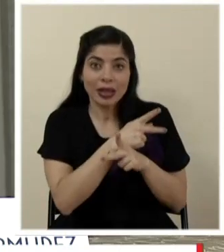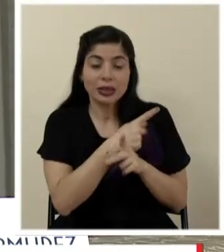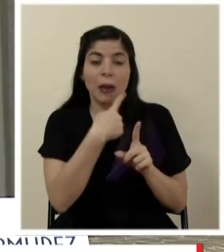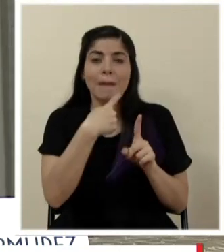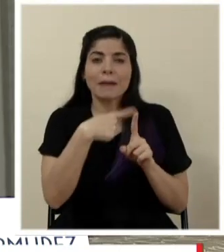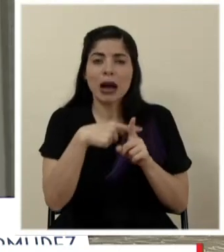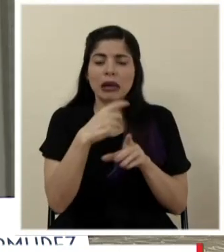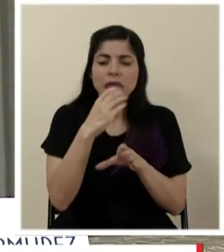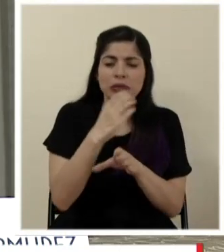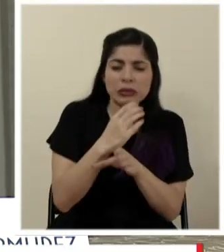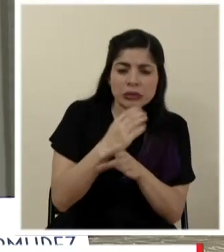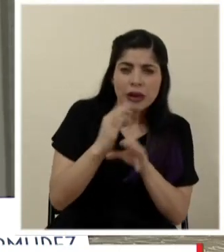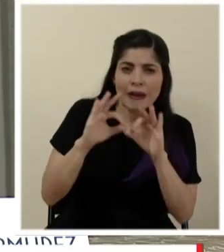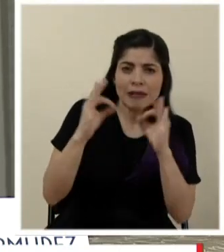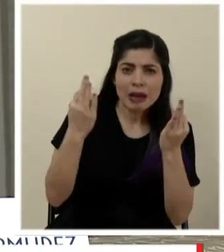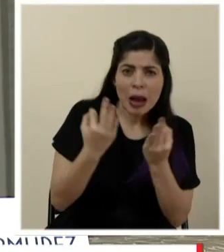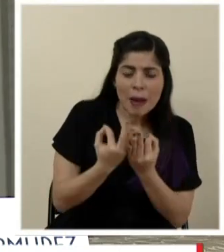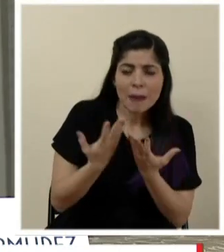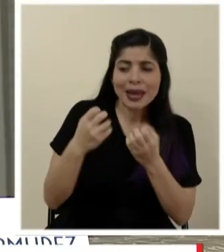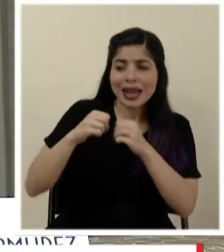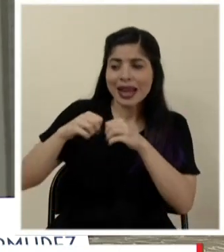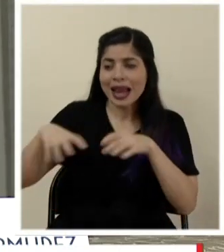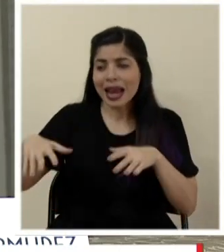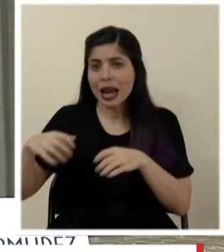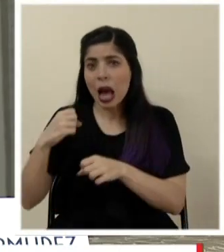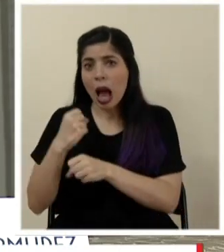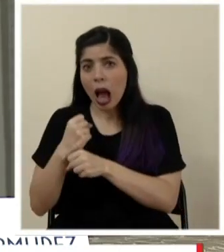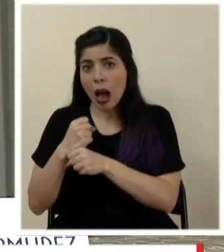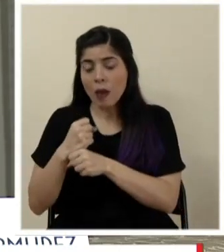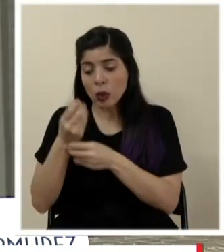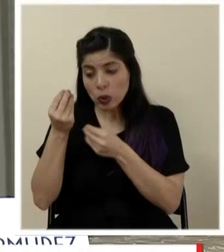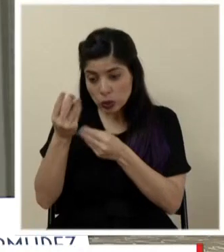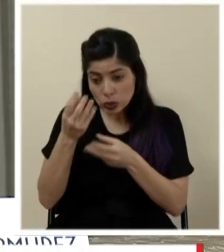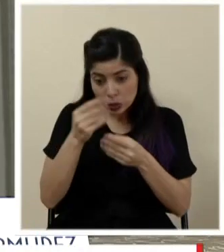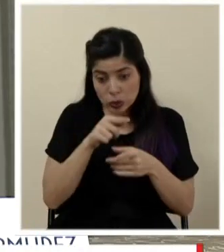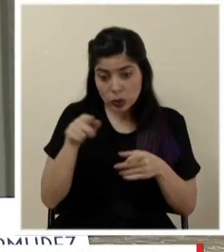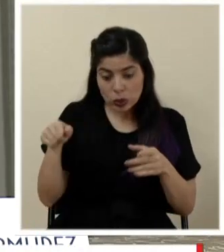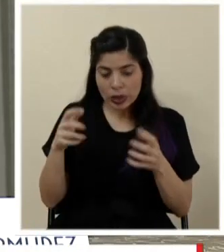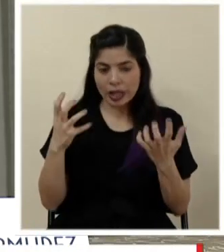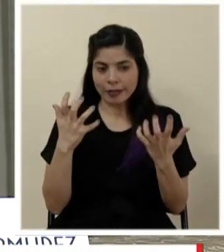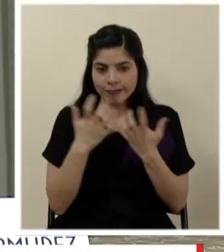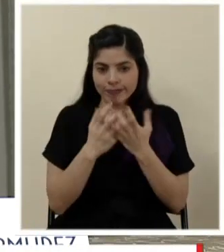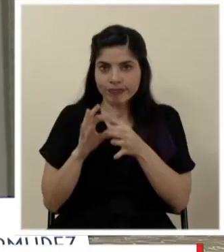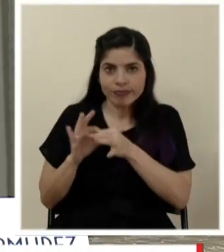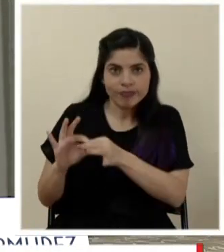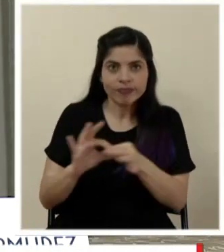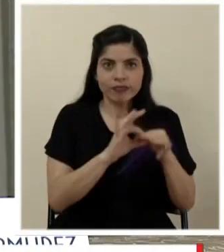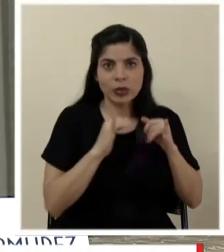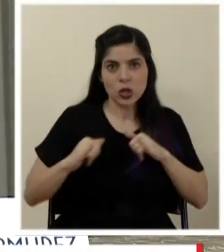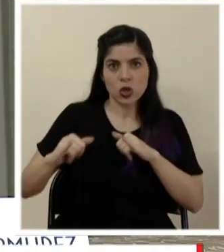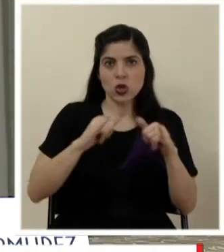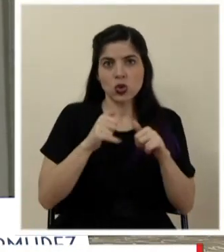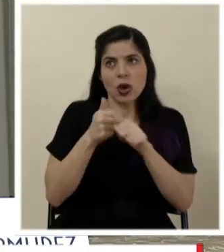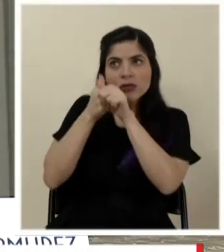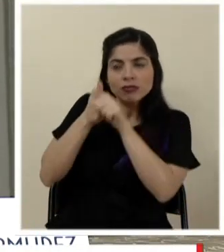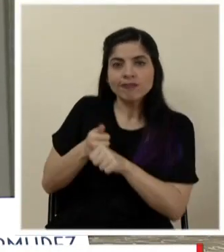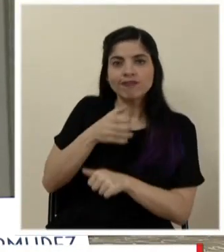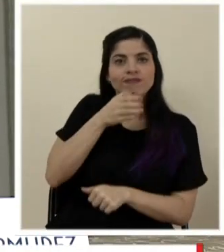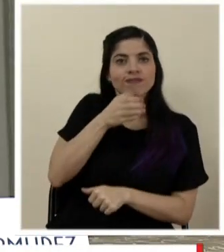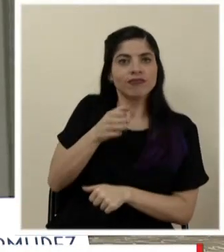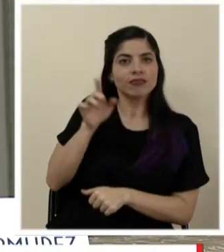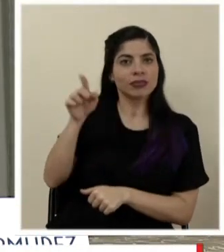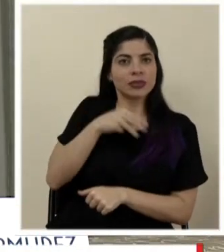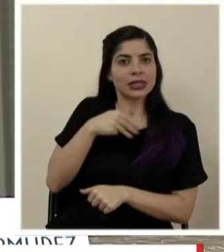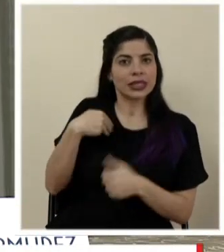los cuidados de las familias y de las redes de apoyo que tienen alrededor se brinden en concordancia con las recomendaciones del Ministerio de